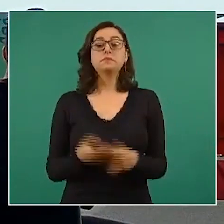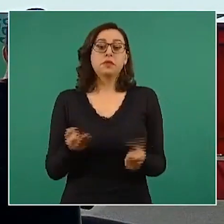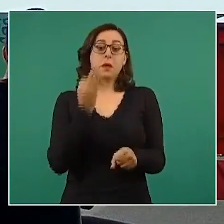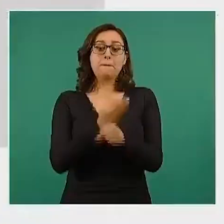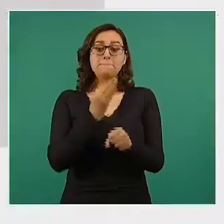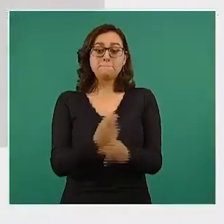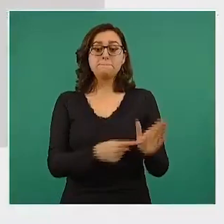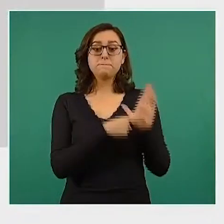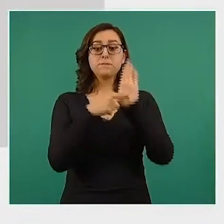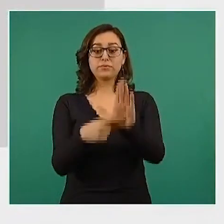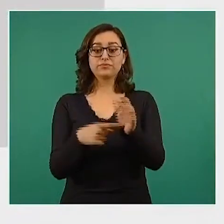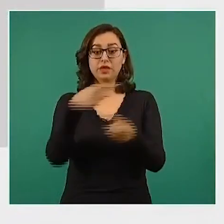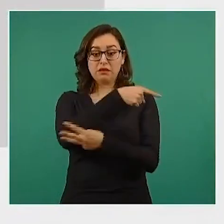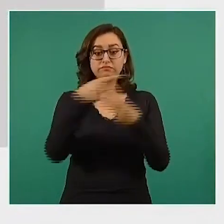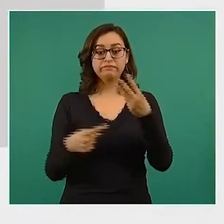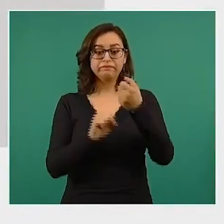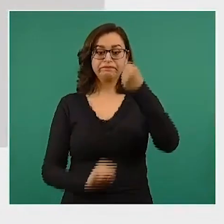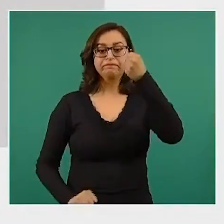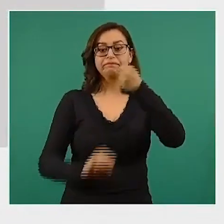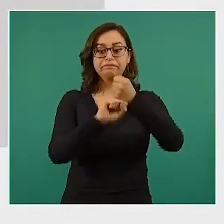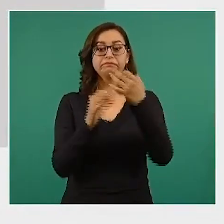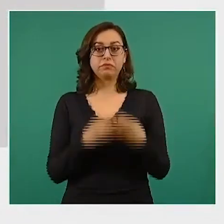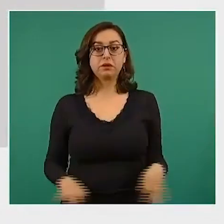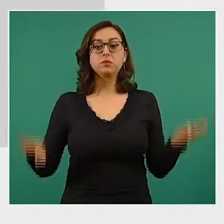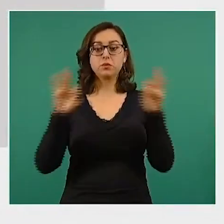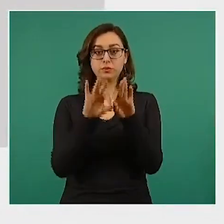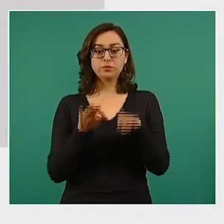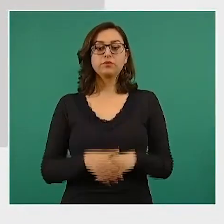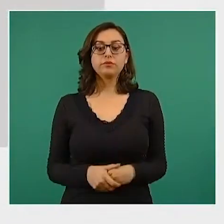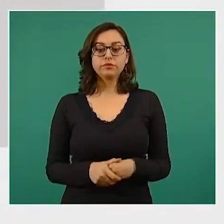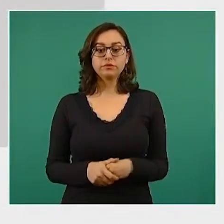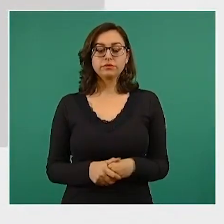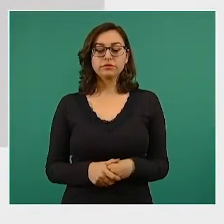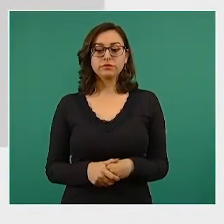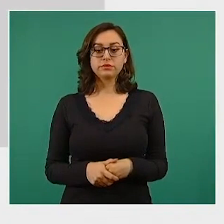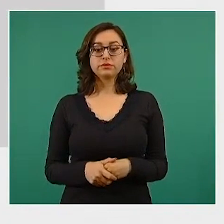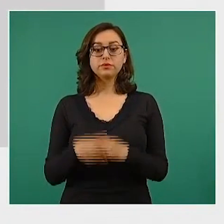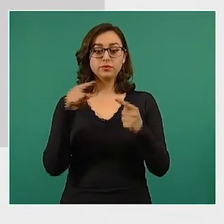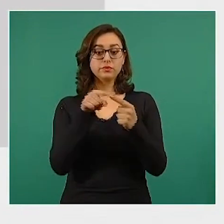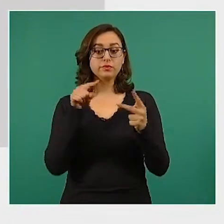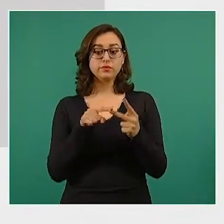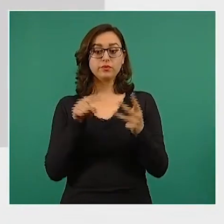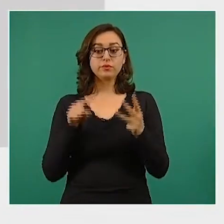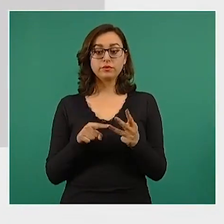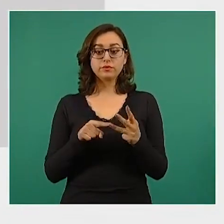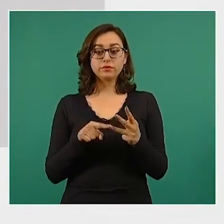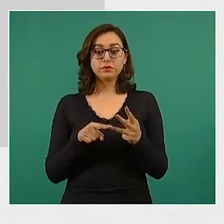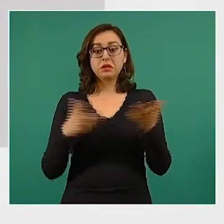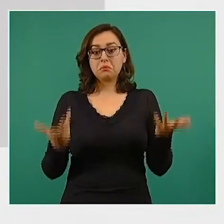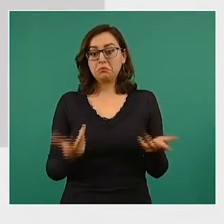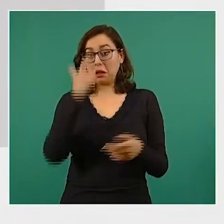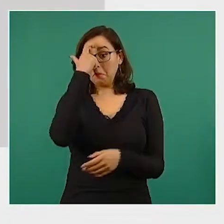de la respuesta ante la epidemia en México. Estos tres pilares, debo decir, no son una